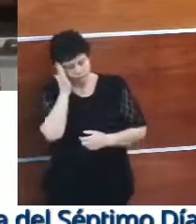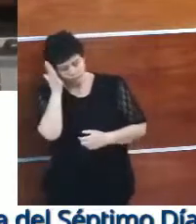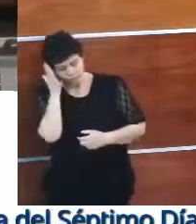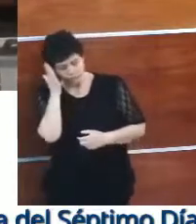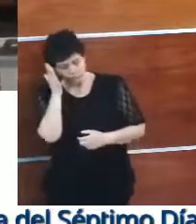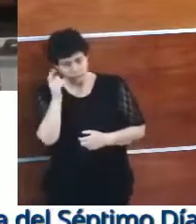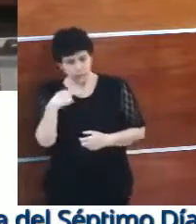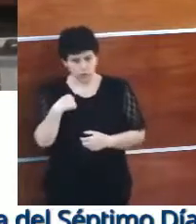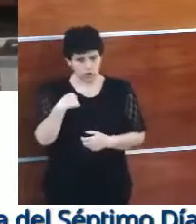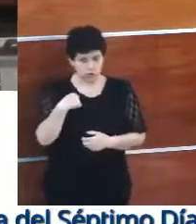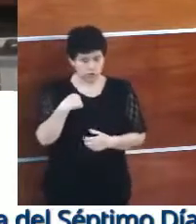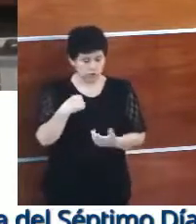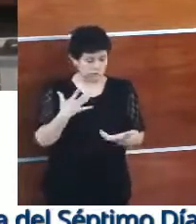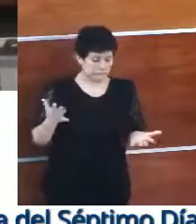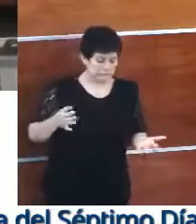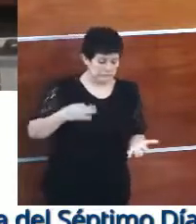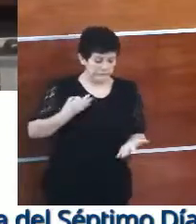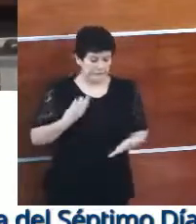¿Perdido?